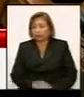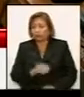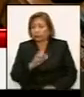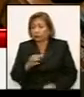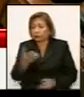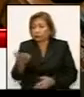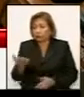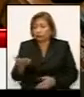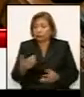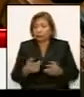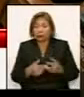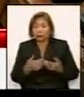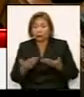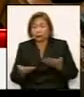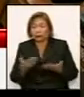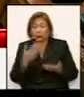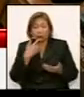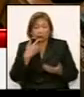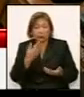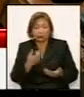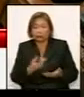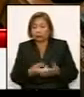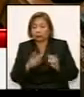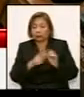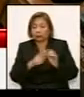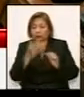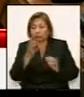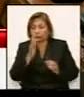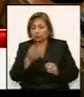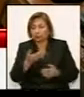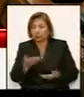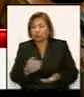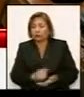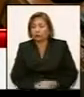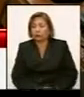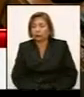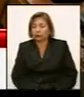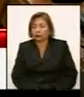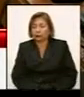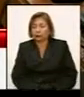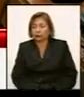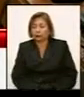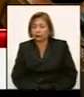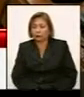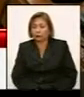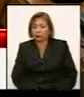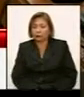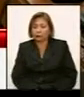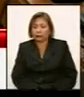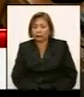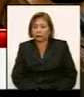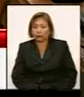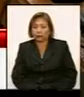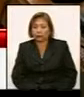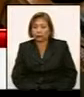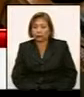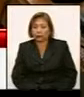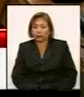ofrezco el uso de la palabra y por supuesto les agradezco por sus valiosos aportes a este mes antes